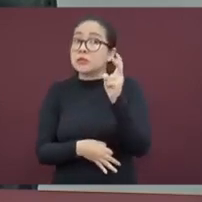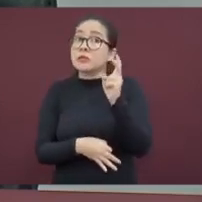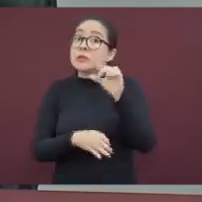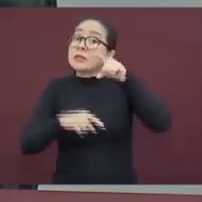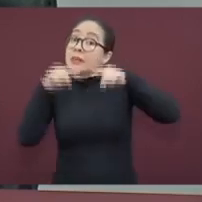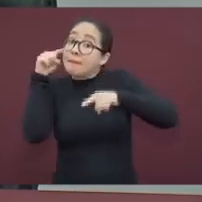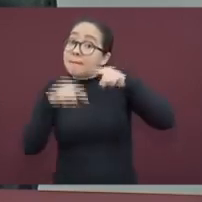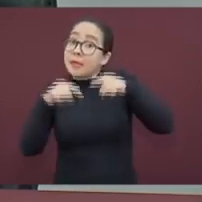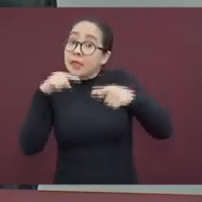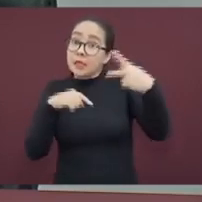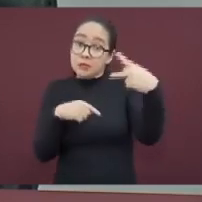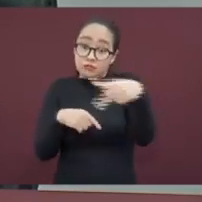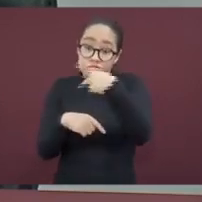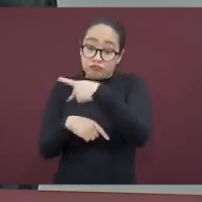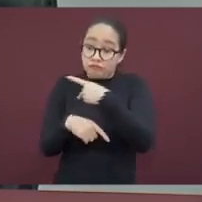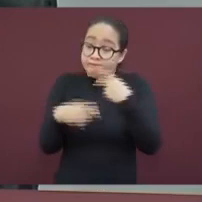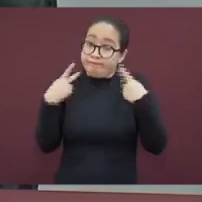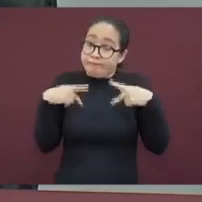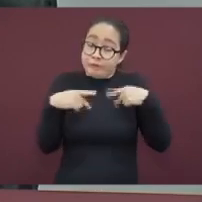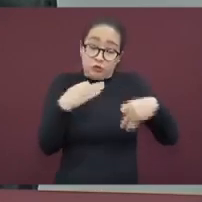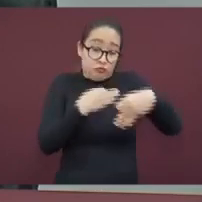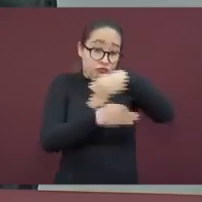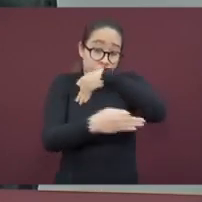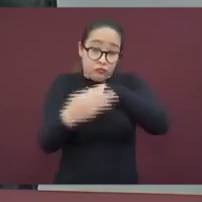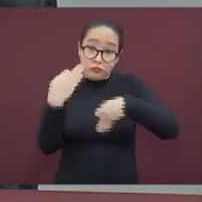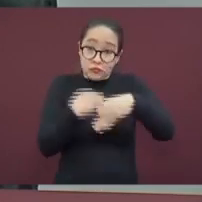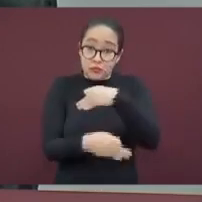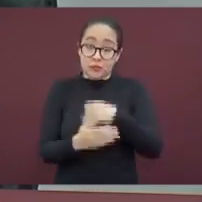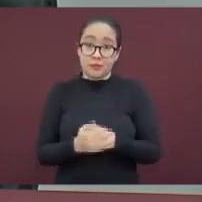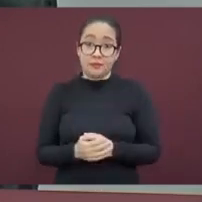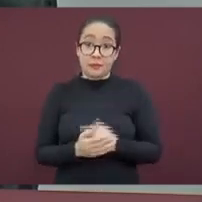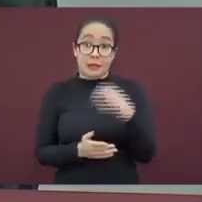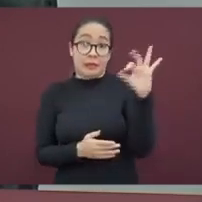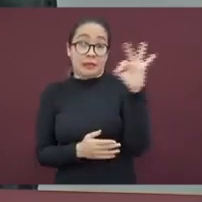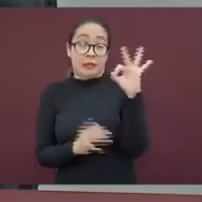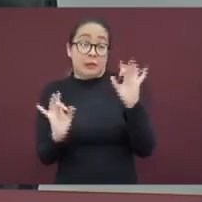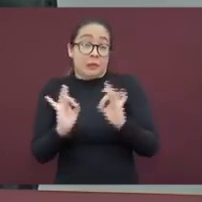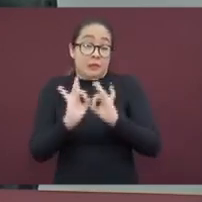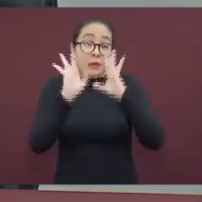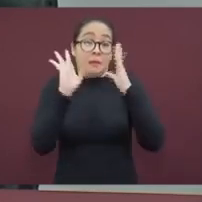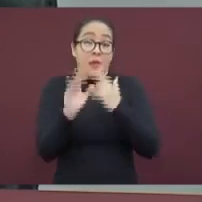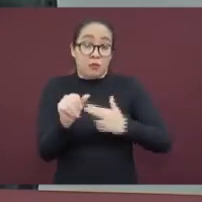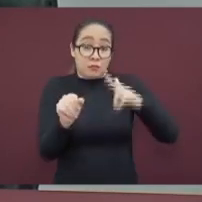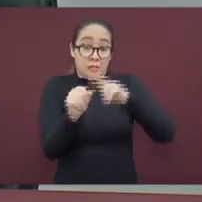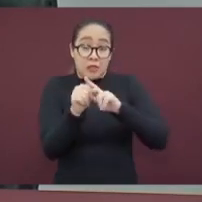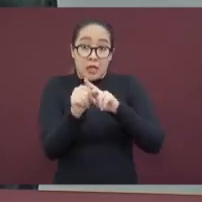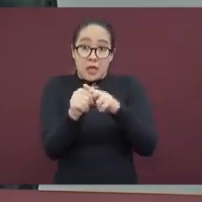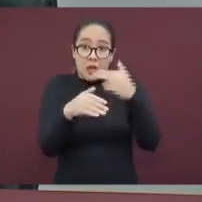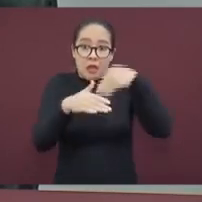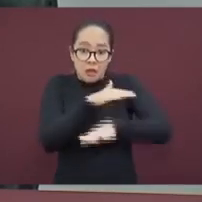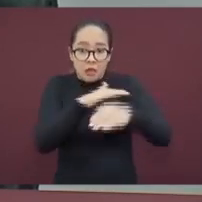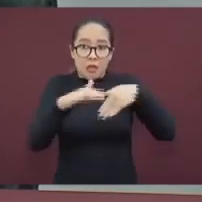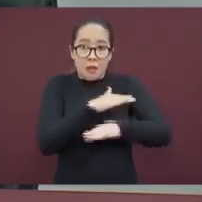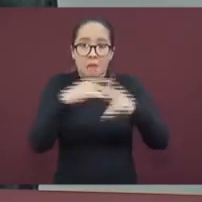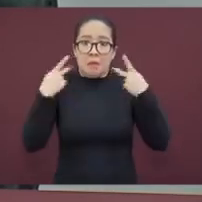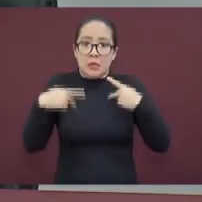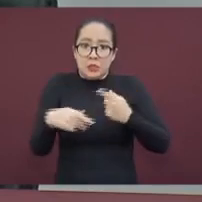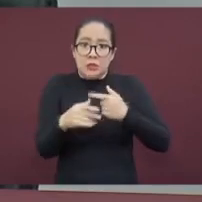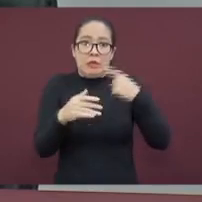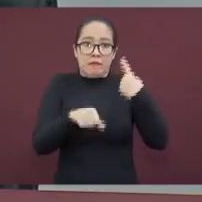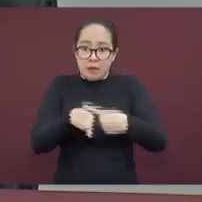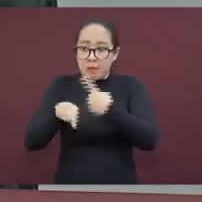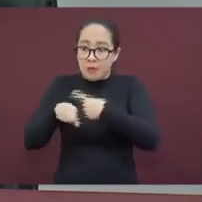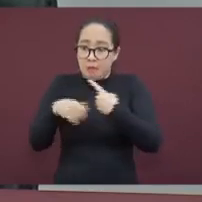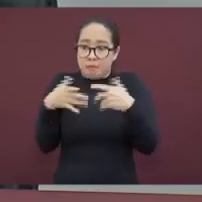respuesta de todos como sociedad si la atención hospitalaria inicia con demanda fuerte y los casos aumentan en